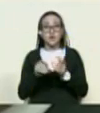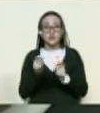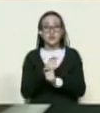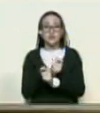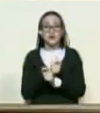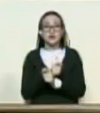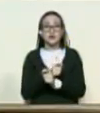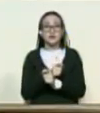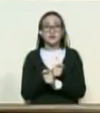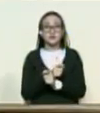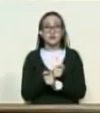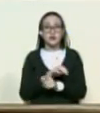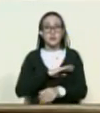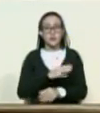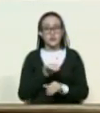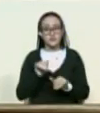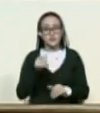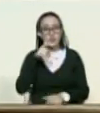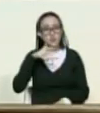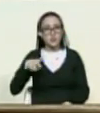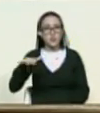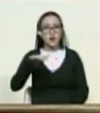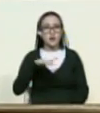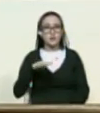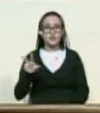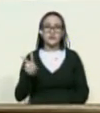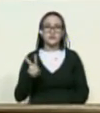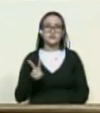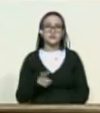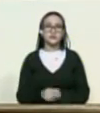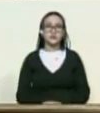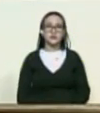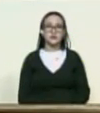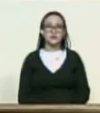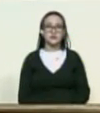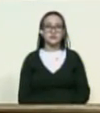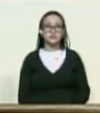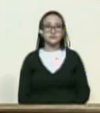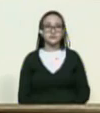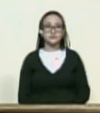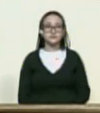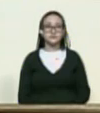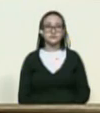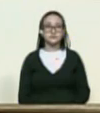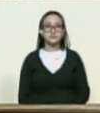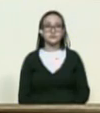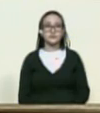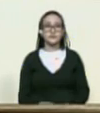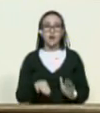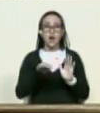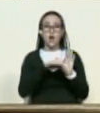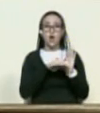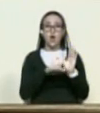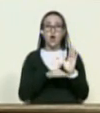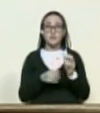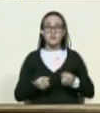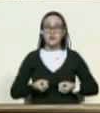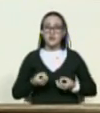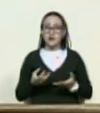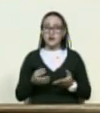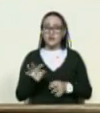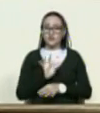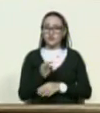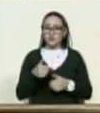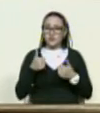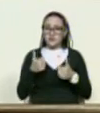poder originario y fundacional del pueblo venezolano en los términos establecidos en las normas para garantizar el pleno